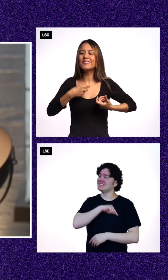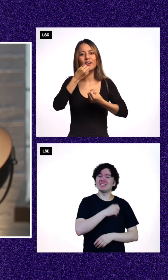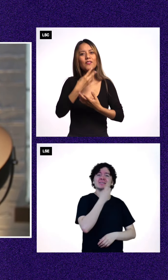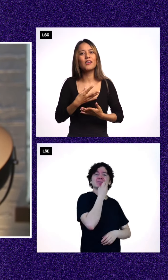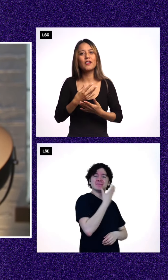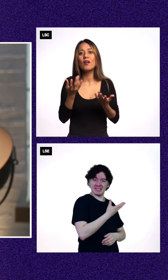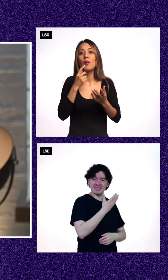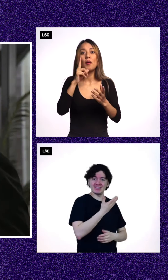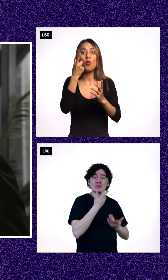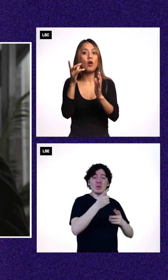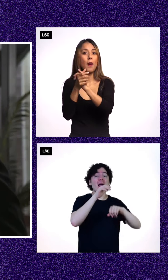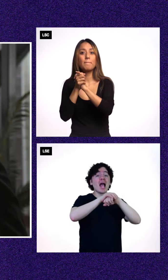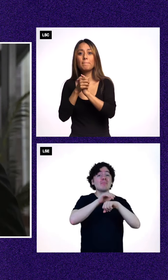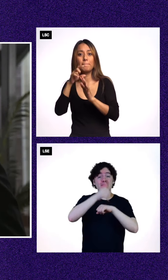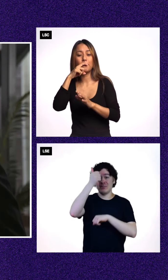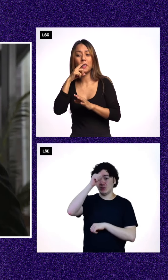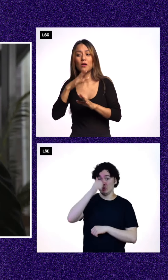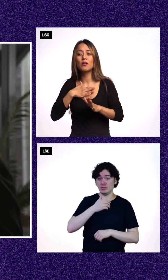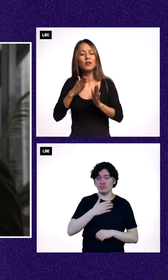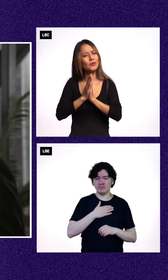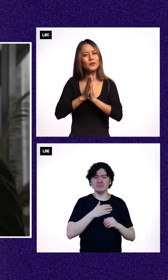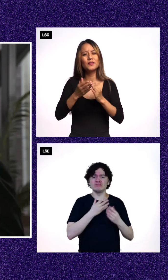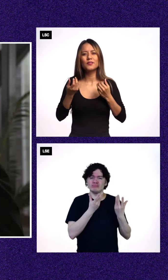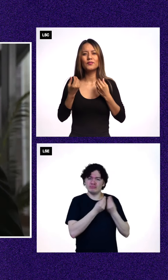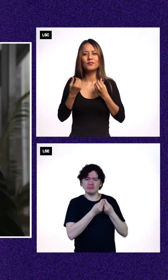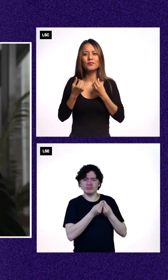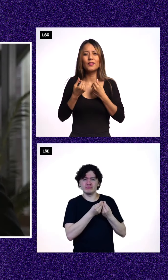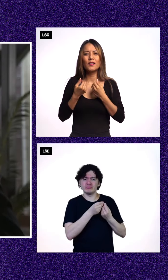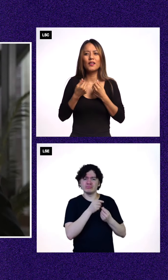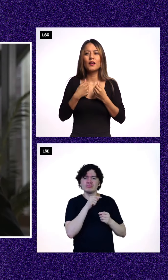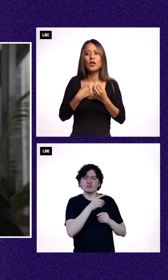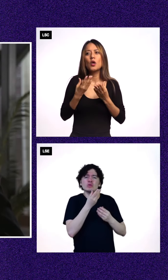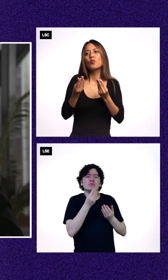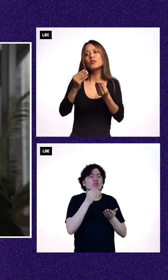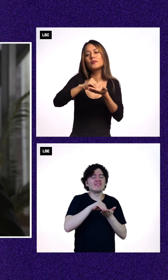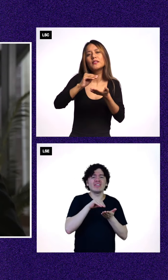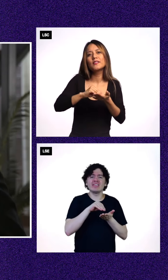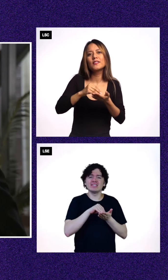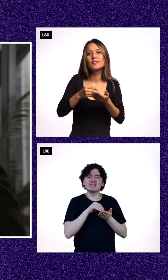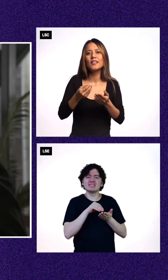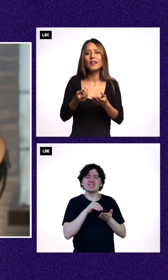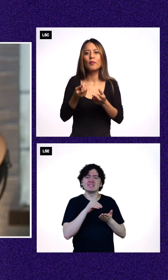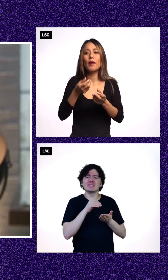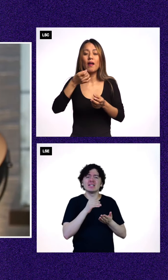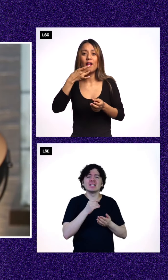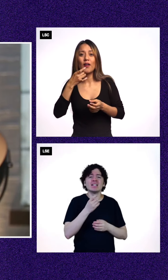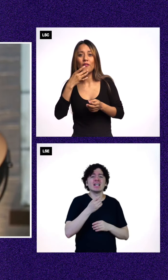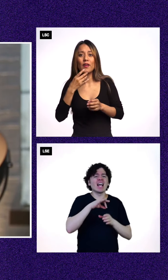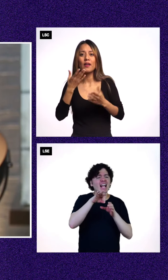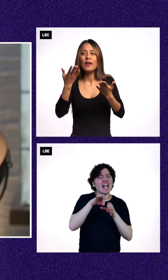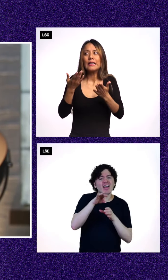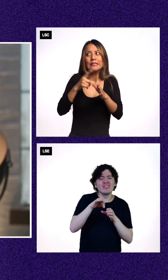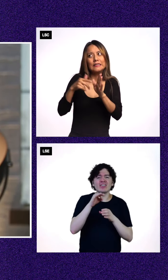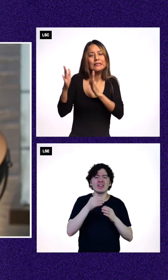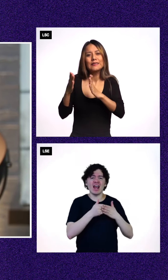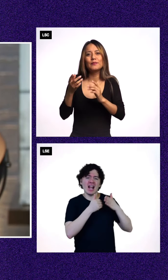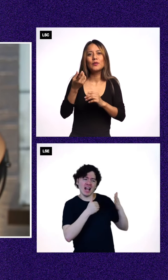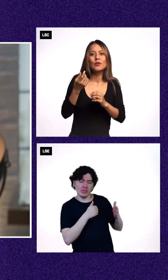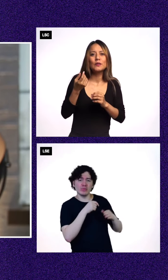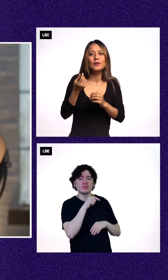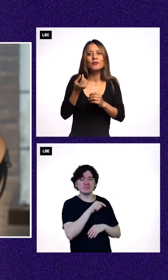desayunar juntos cuando tenemos la oportunidad. Lo cual no es muy a menudo últimamente, pero Navi sabe cómo declarar palabras de